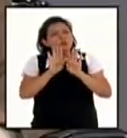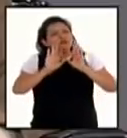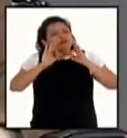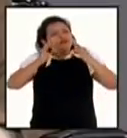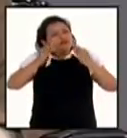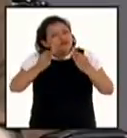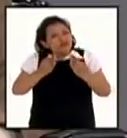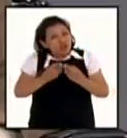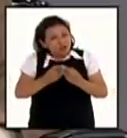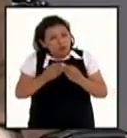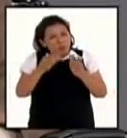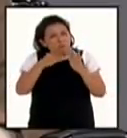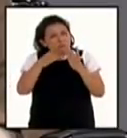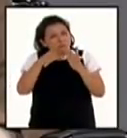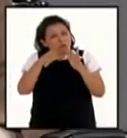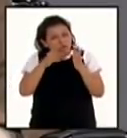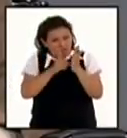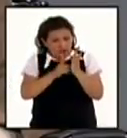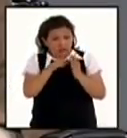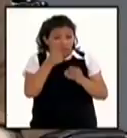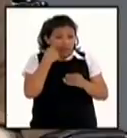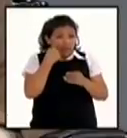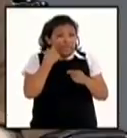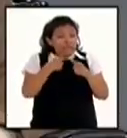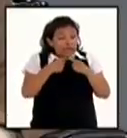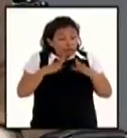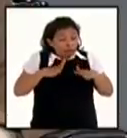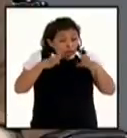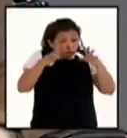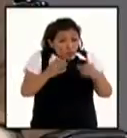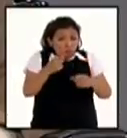hay que pensar que fue fundada por un militar